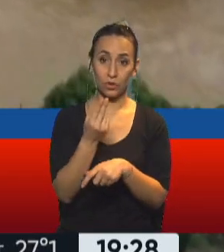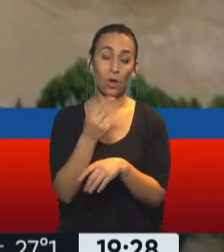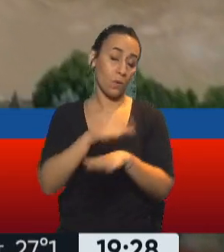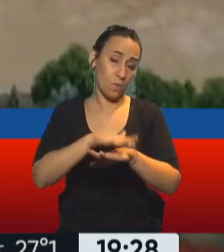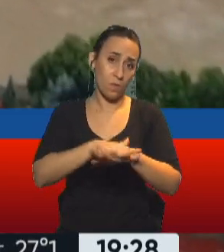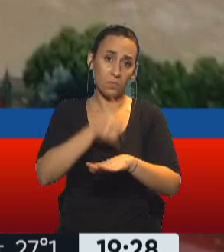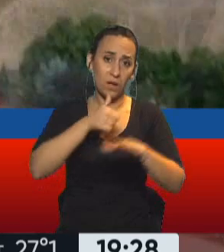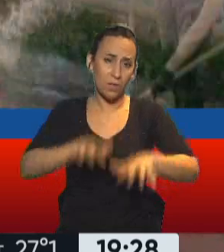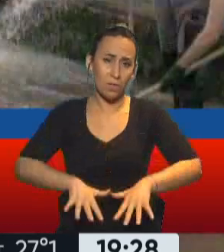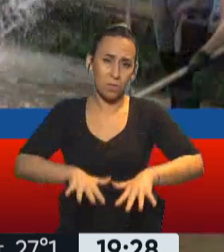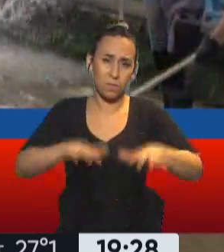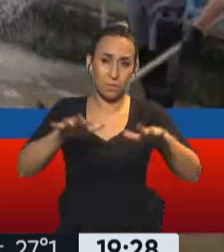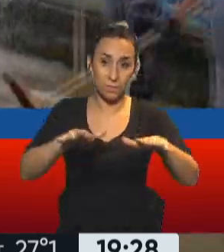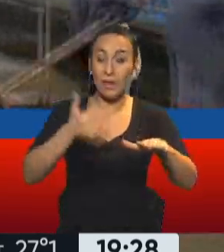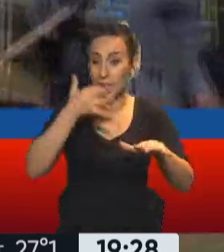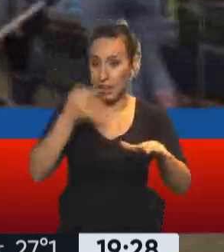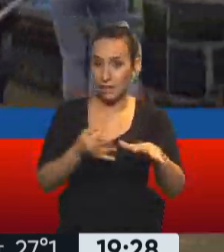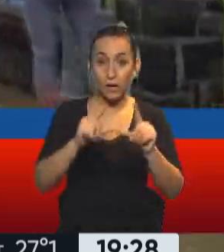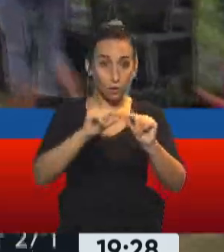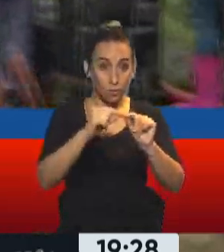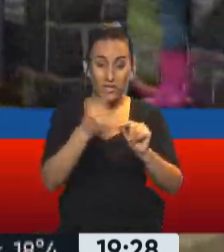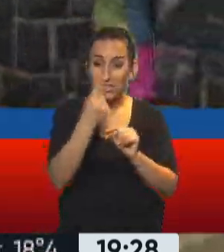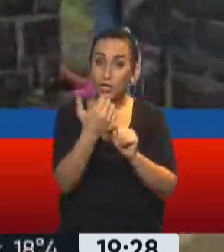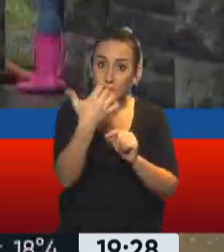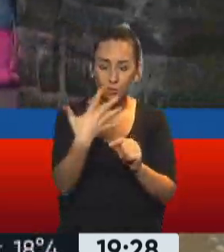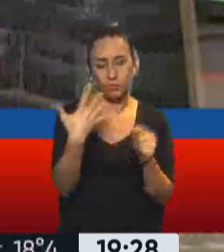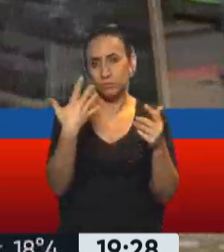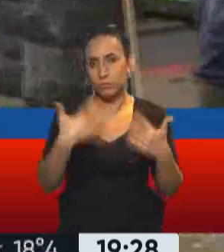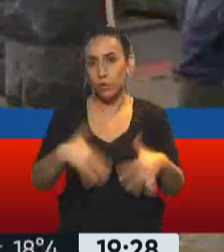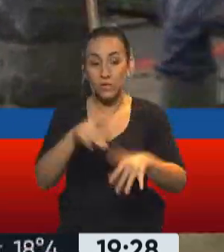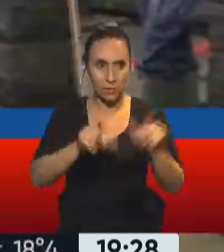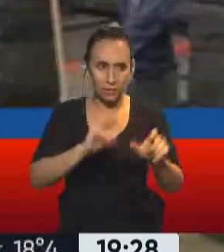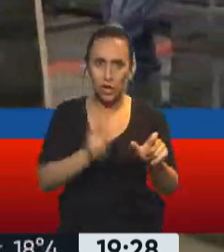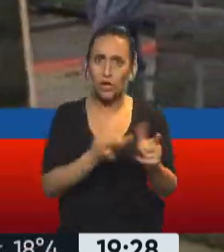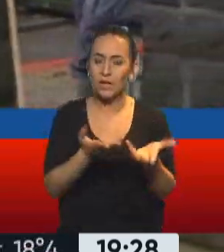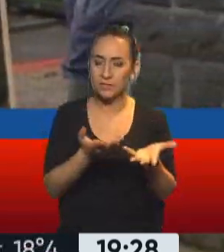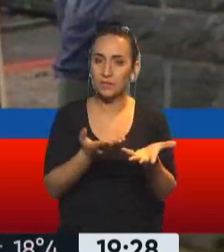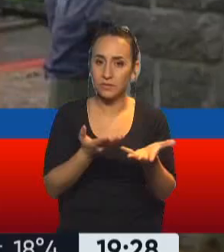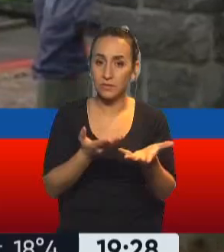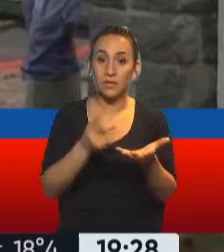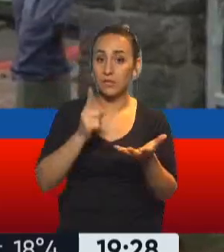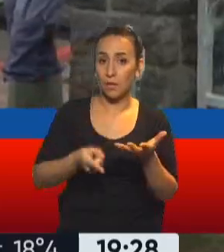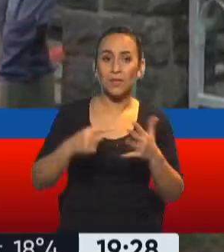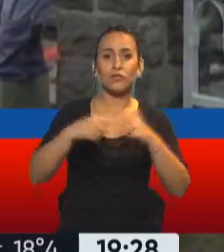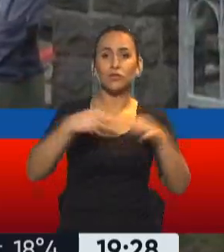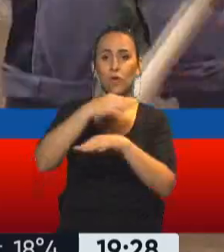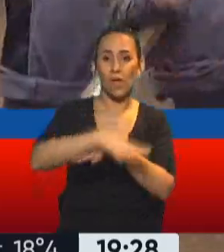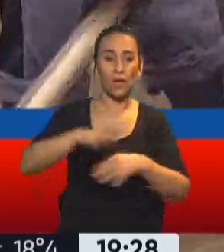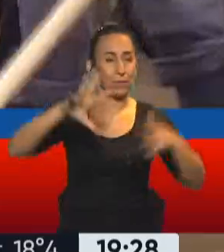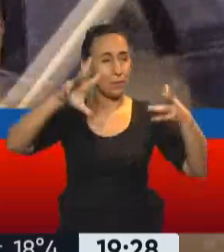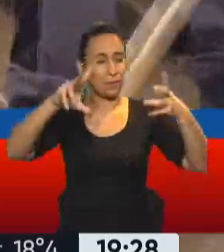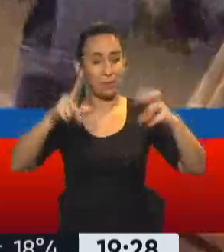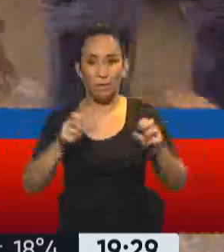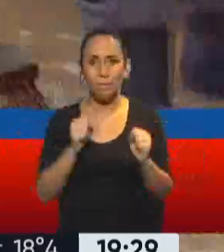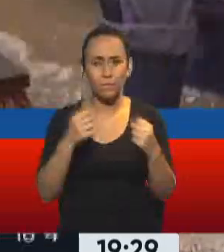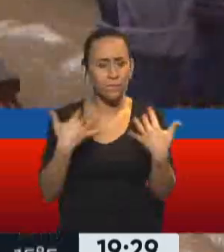estas inundaciones. Es, la verdad, una cifra altísima, generando unos daños enormes. Ahí vemos cómo tenían que